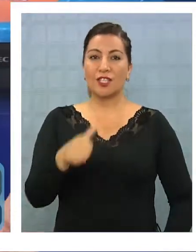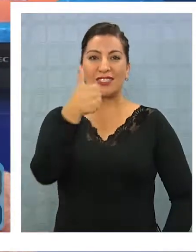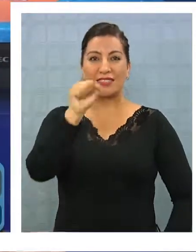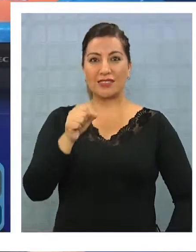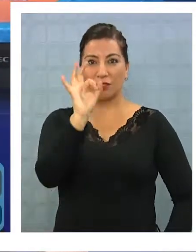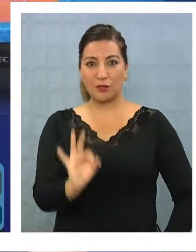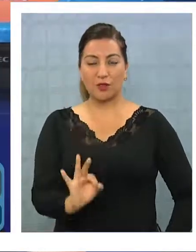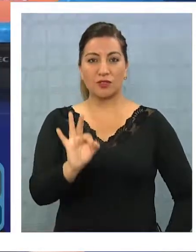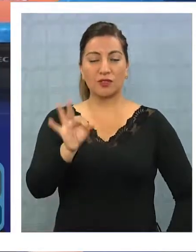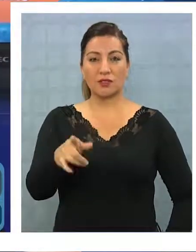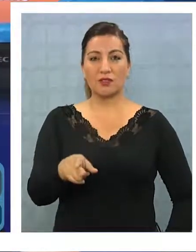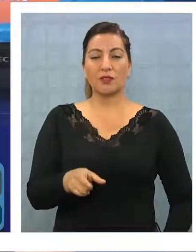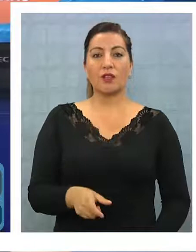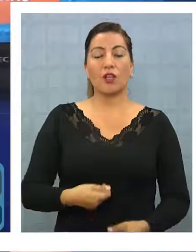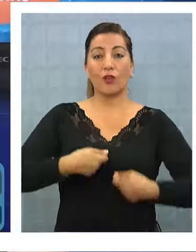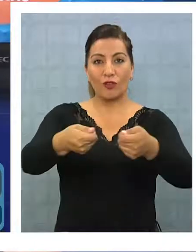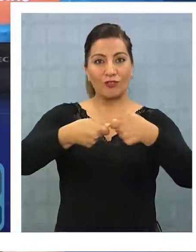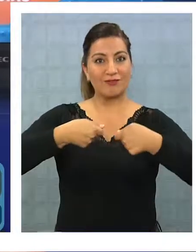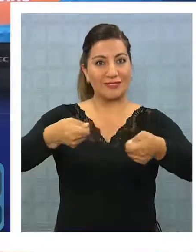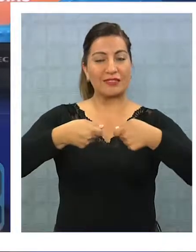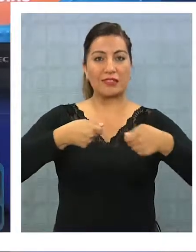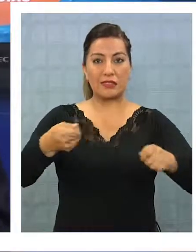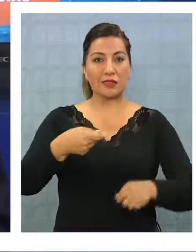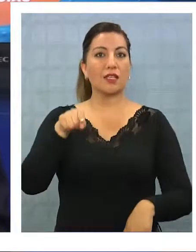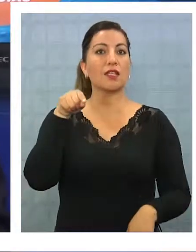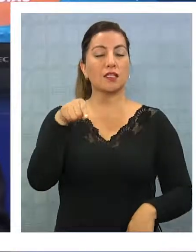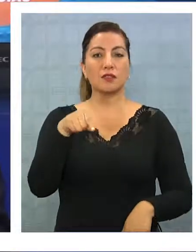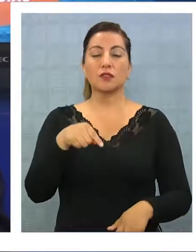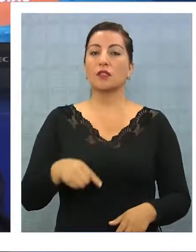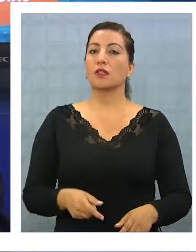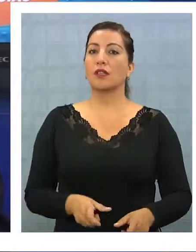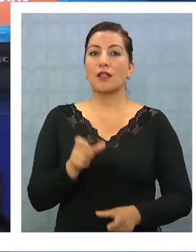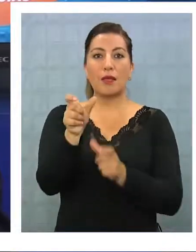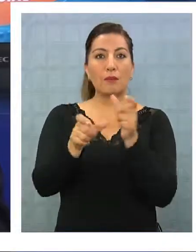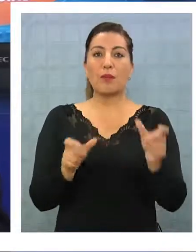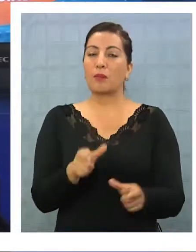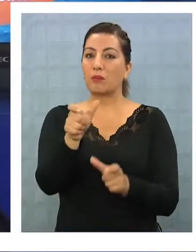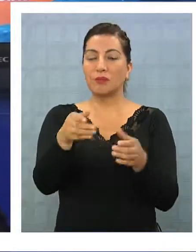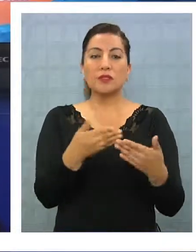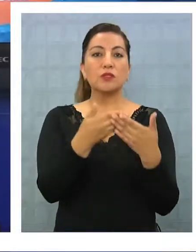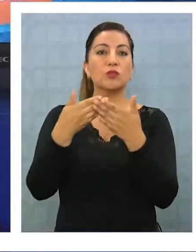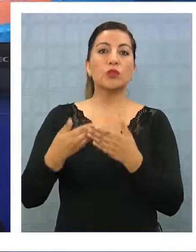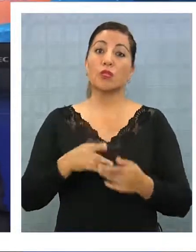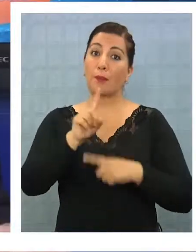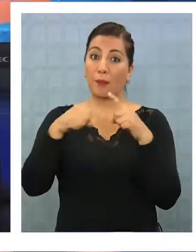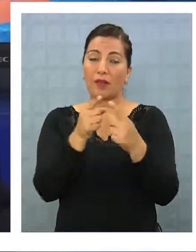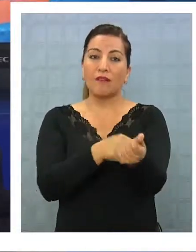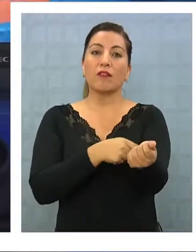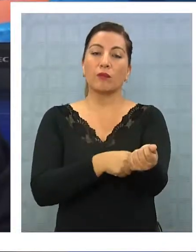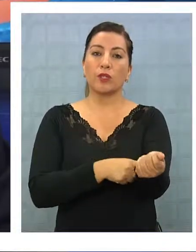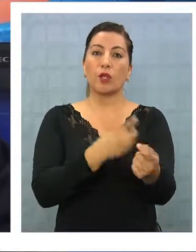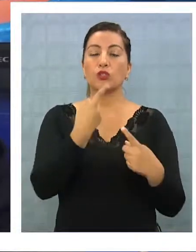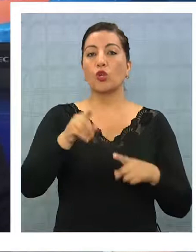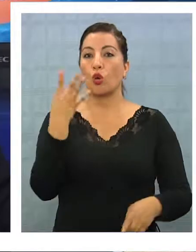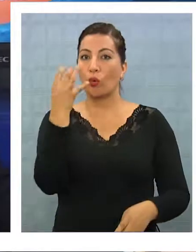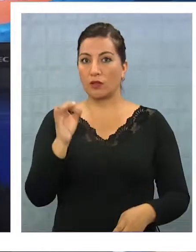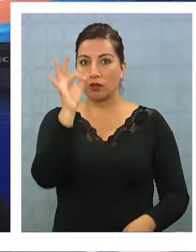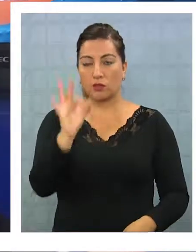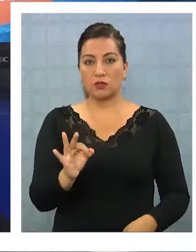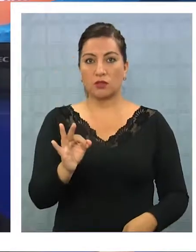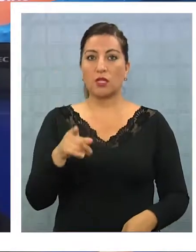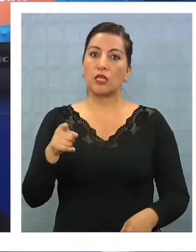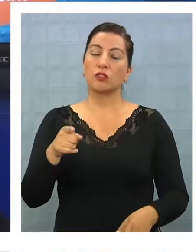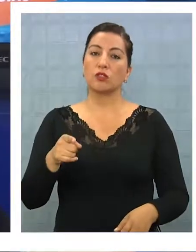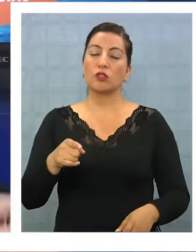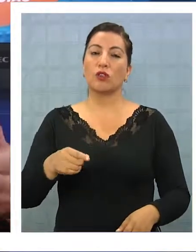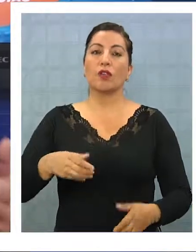el 60% de lo que se gasta viene de los propios estudiantes y su familia, y un 40% viene de